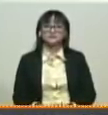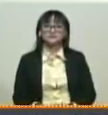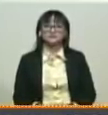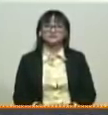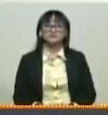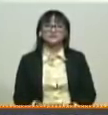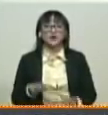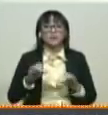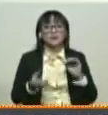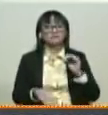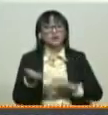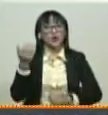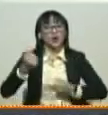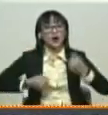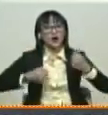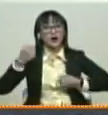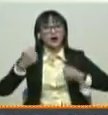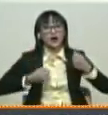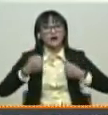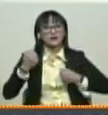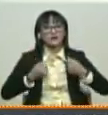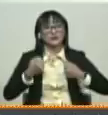Compra con sobreprecio de vehículos,